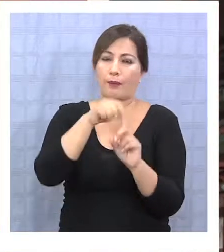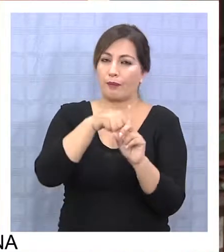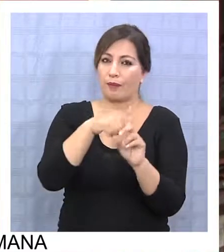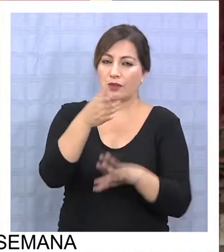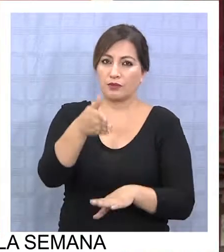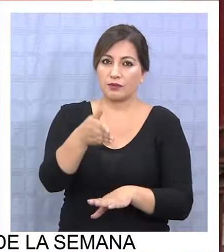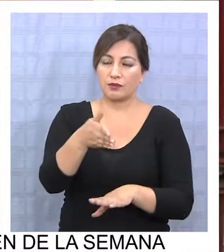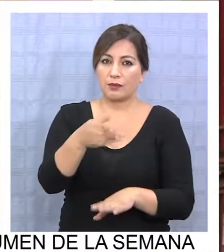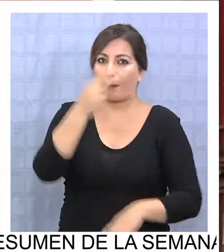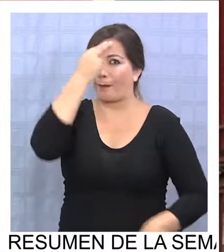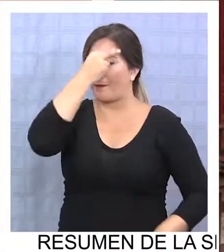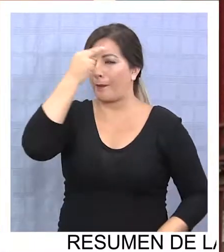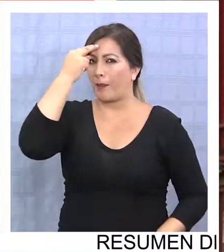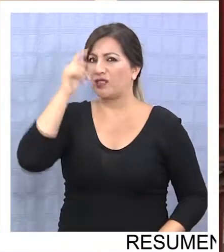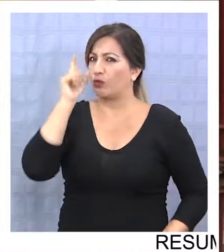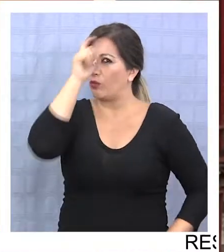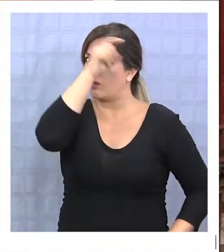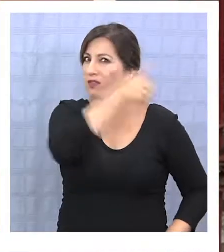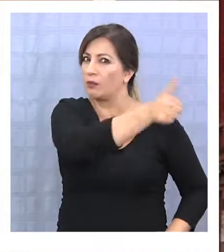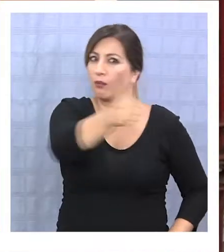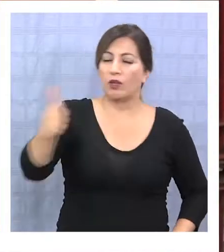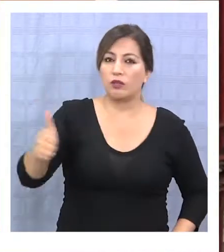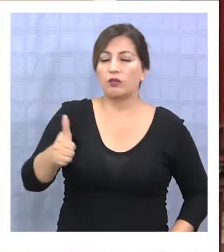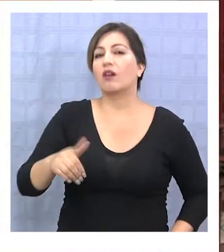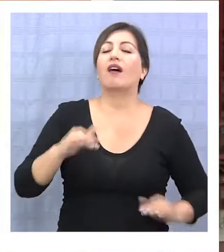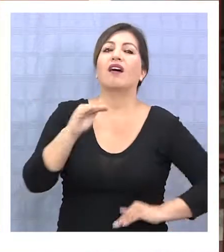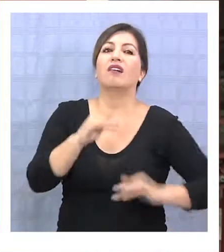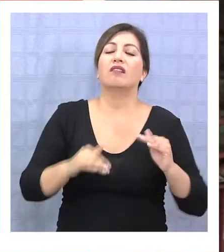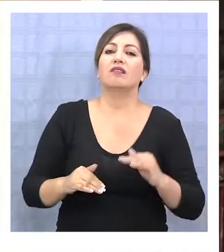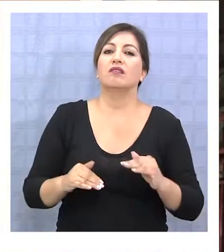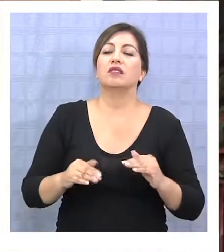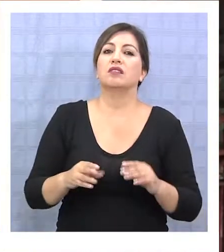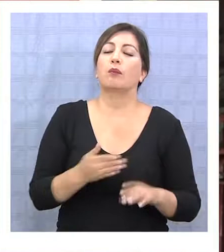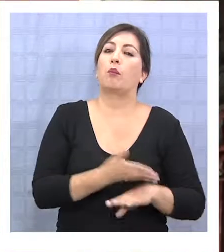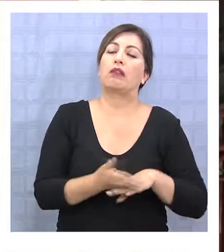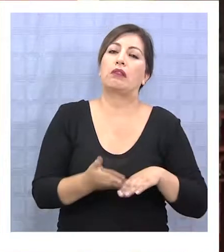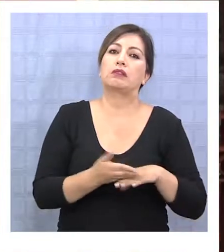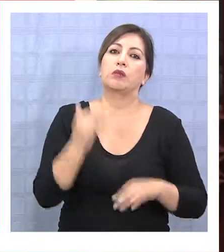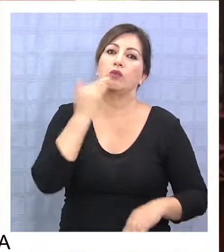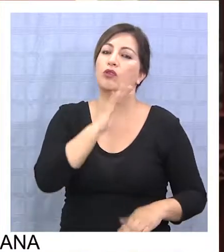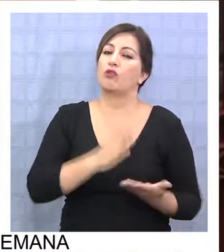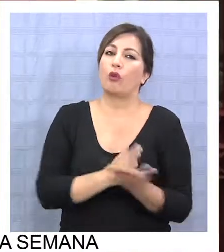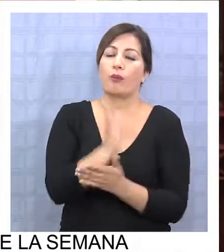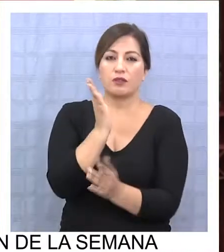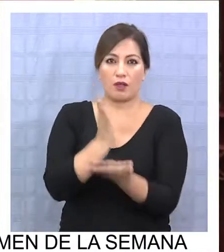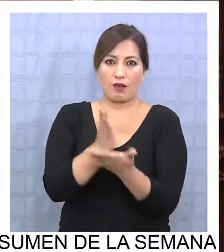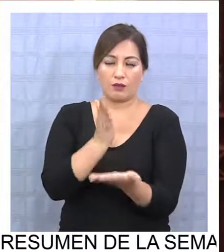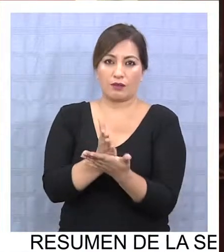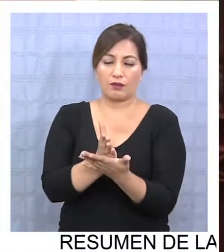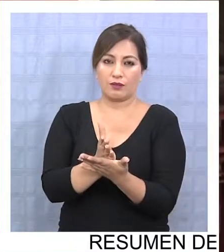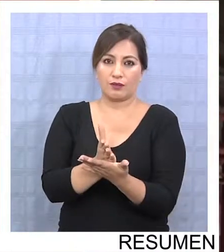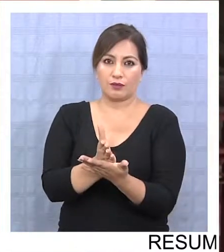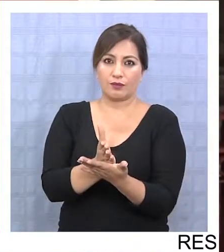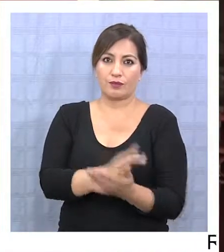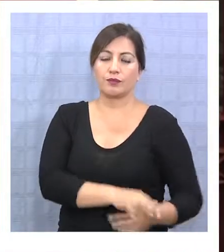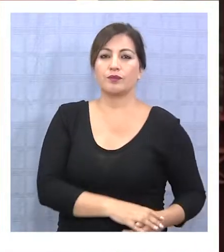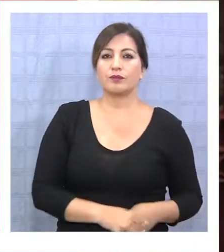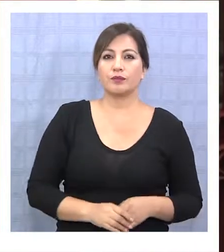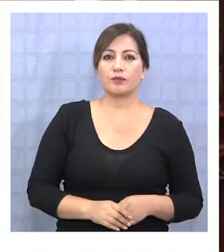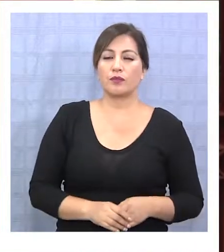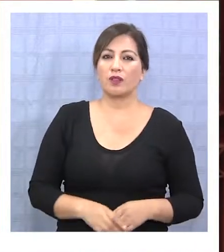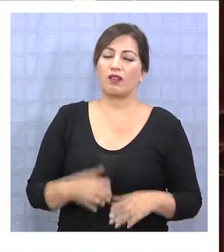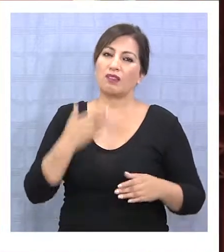durante este periodo. Marzo es un mes complejo para todos y muchas veces llegaba desfasado cuando los niños ya habían entrado a los establecimientos